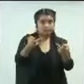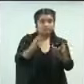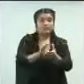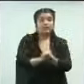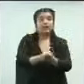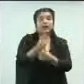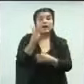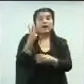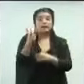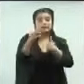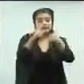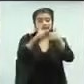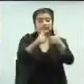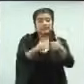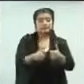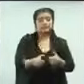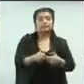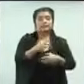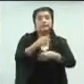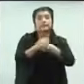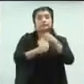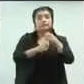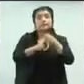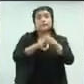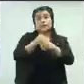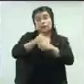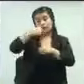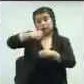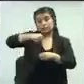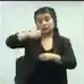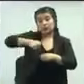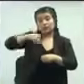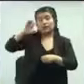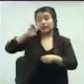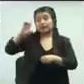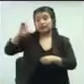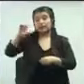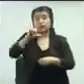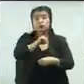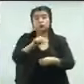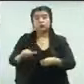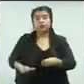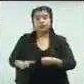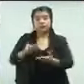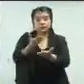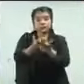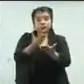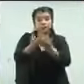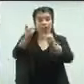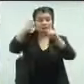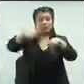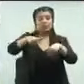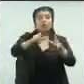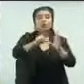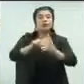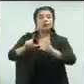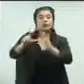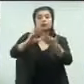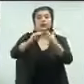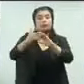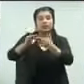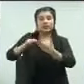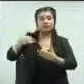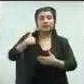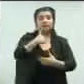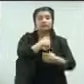a 3 estudios que desde el enero los alcaldes han solicitado, han venido líderes comunitarios al